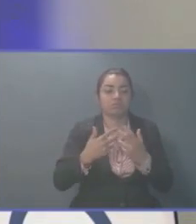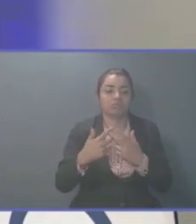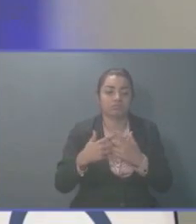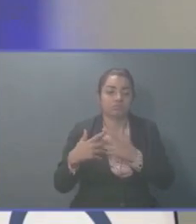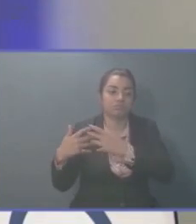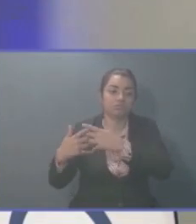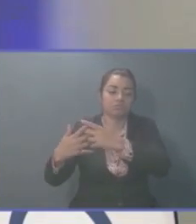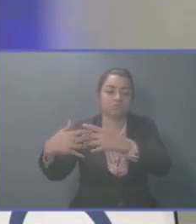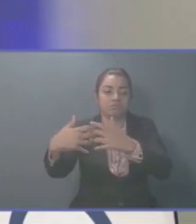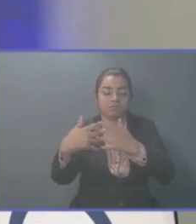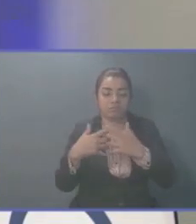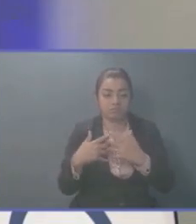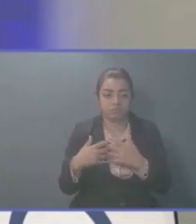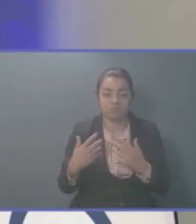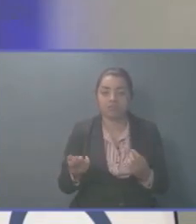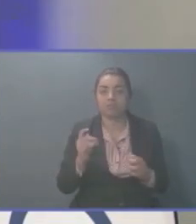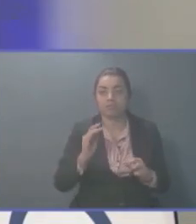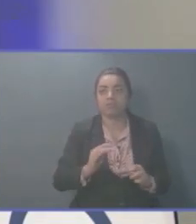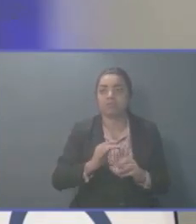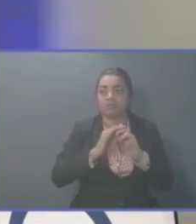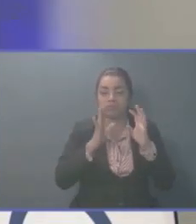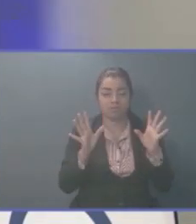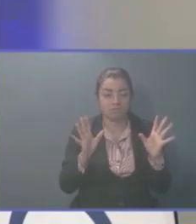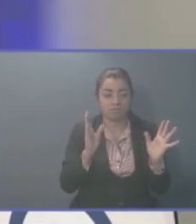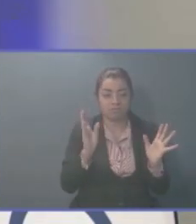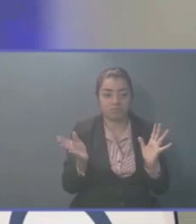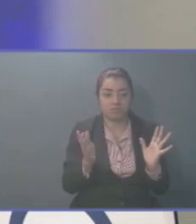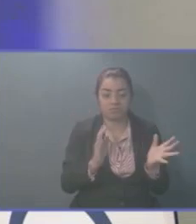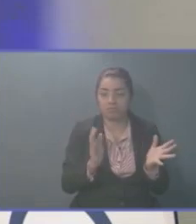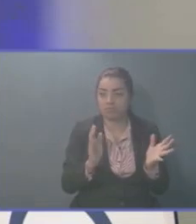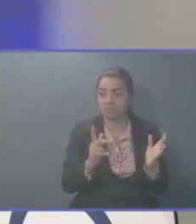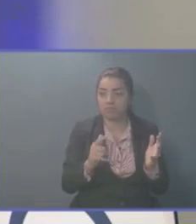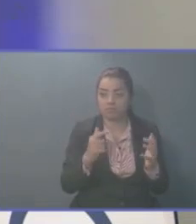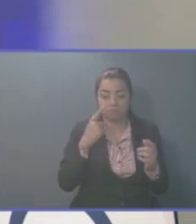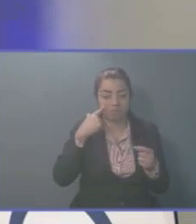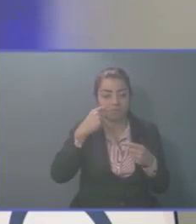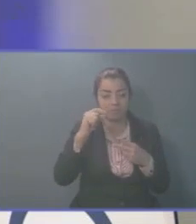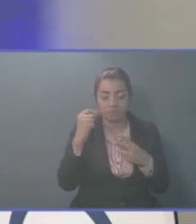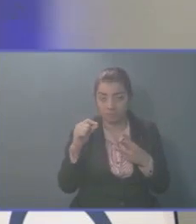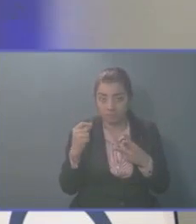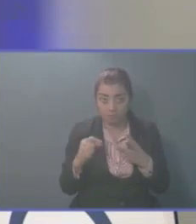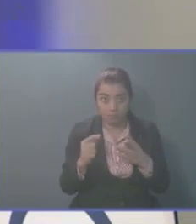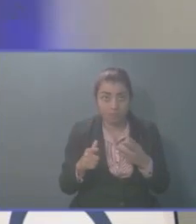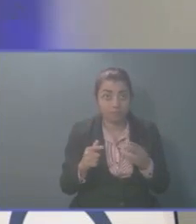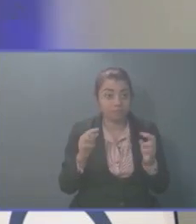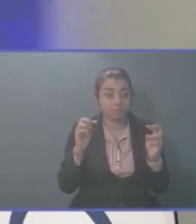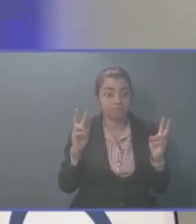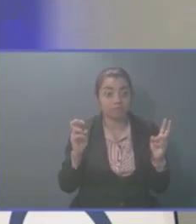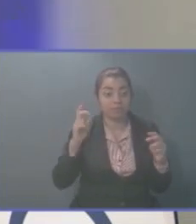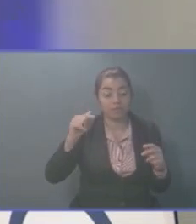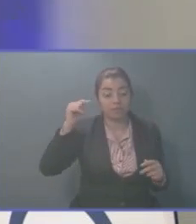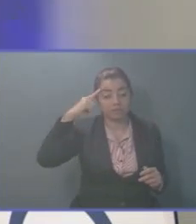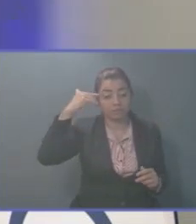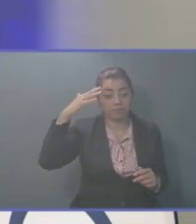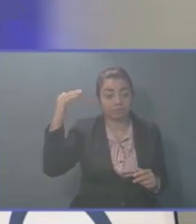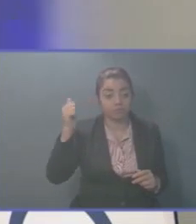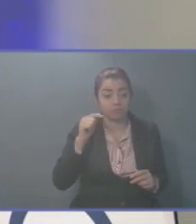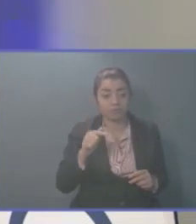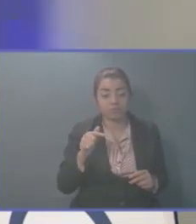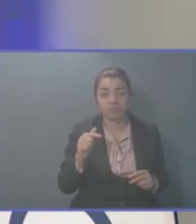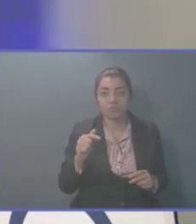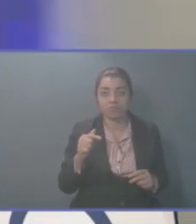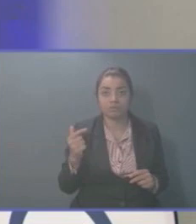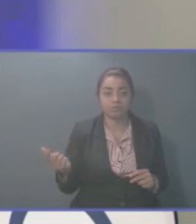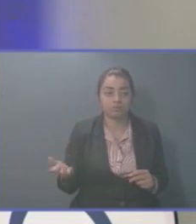Es mentira, claro que afecta. Si de los puntos que se evalúan es el tema político, está